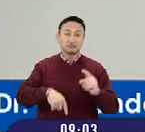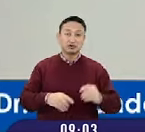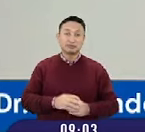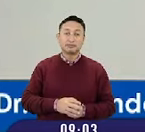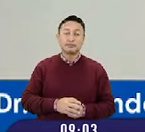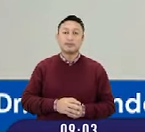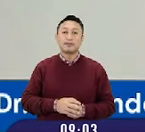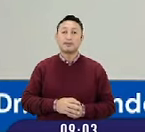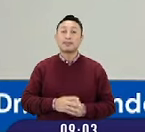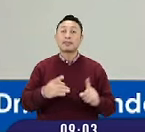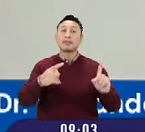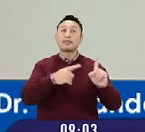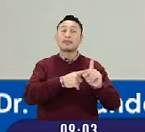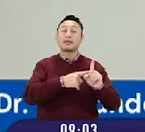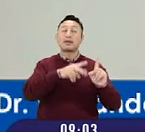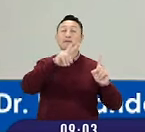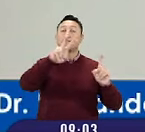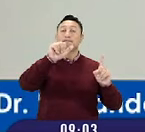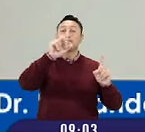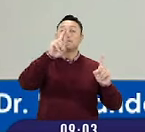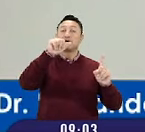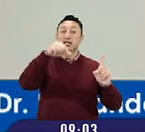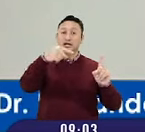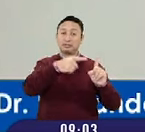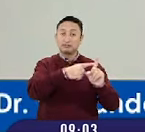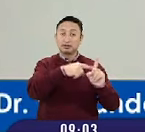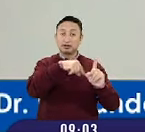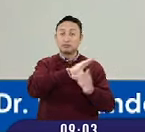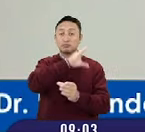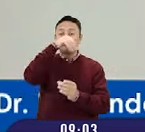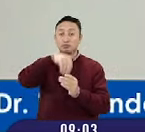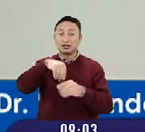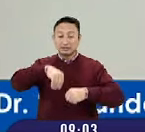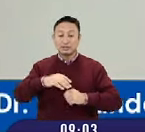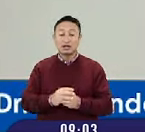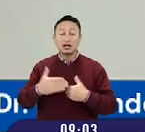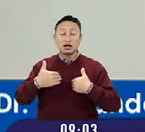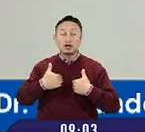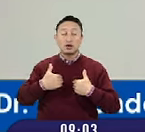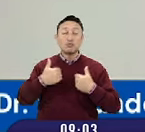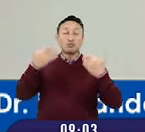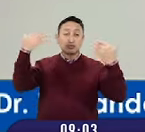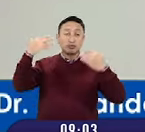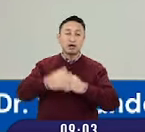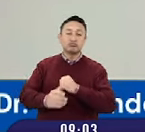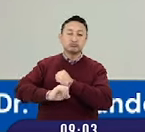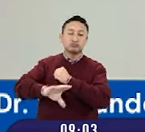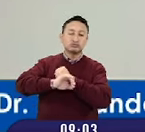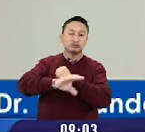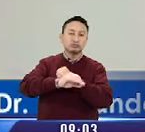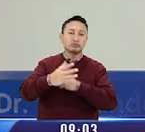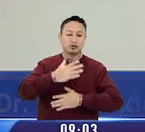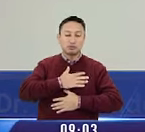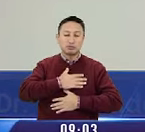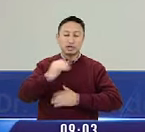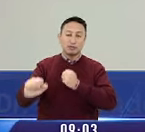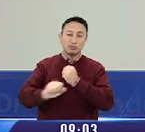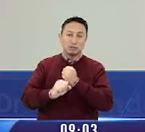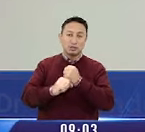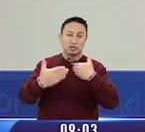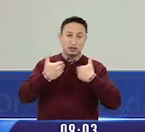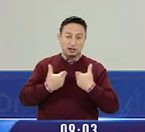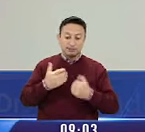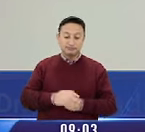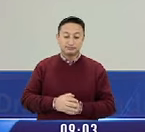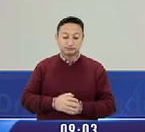denunciado señor Allen Berbera Rivera participó en actos de proselitismo político a favor de su candidatura